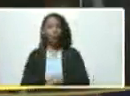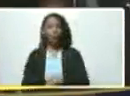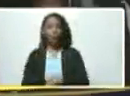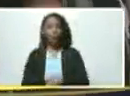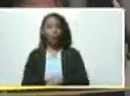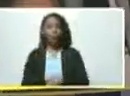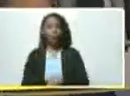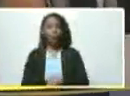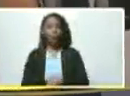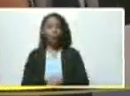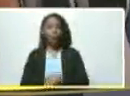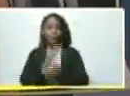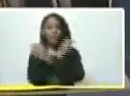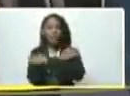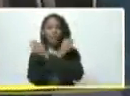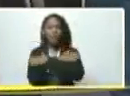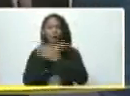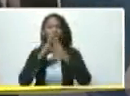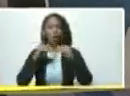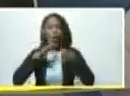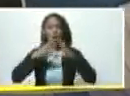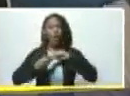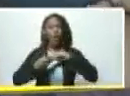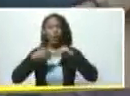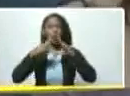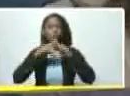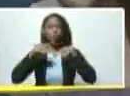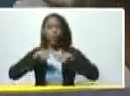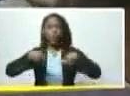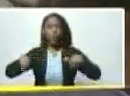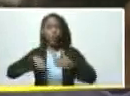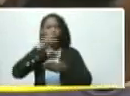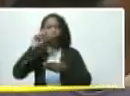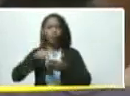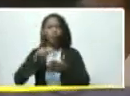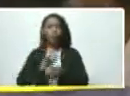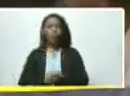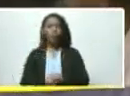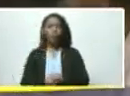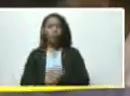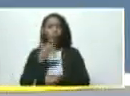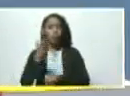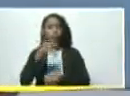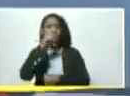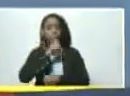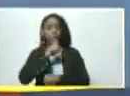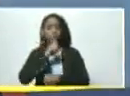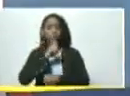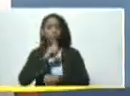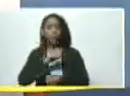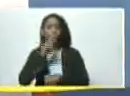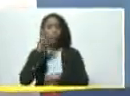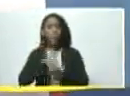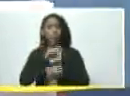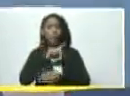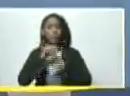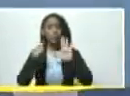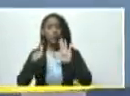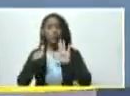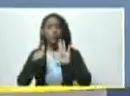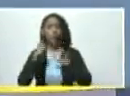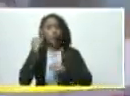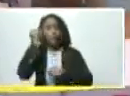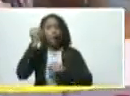los CLAC, felicitamos a todos los CLAC en todo el territorio nacional. Usted en el año 2016, cuando los